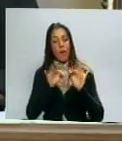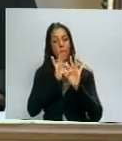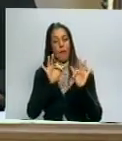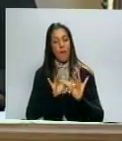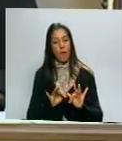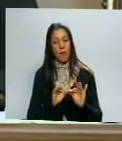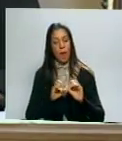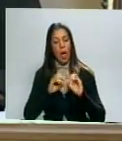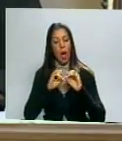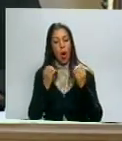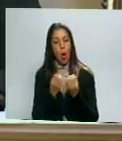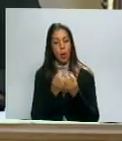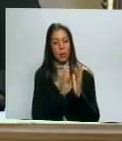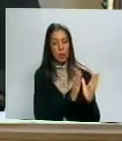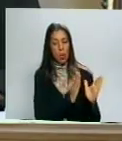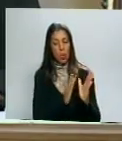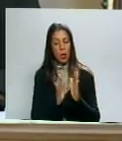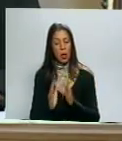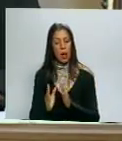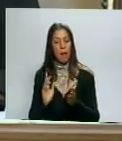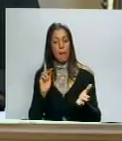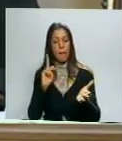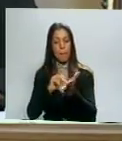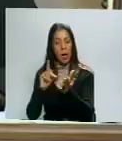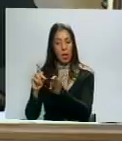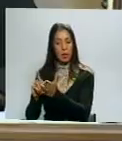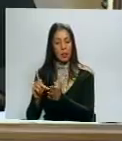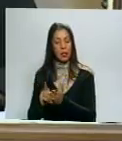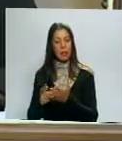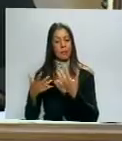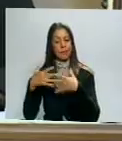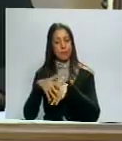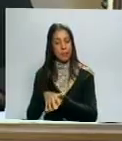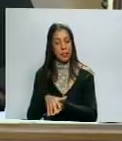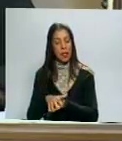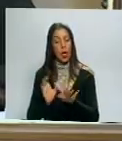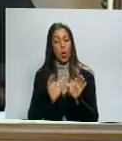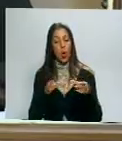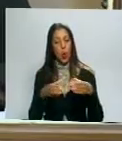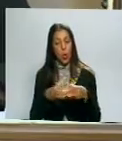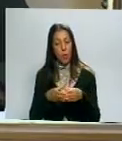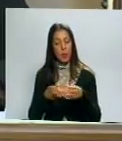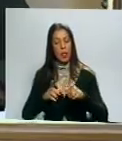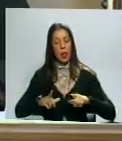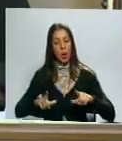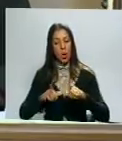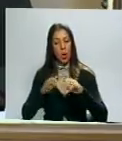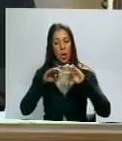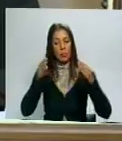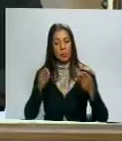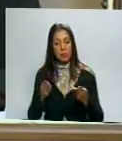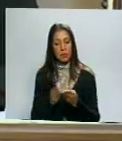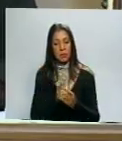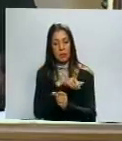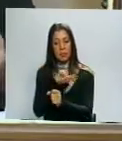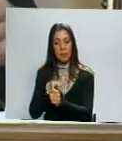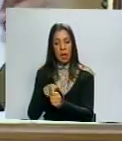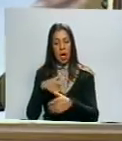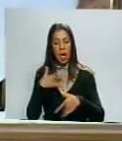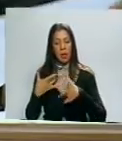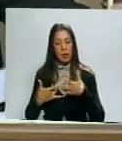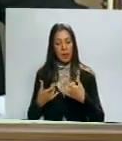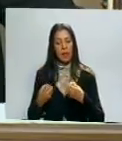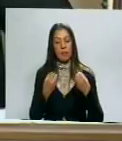de organización, participación e integración del Comité Local de Abastecimiento y Producción en las actividades de distribución